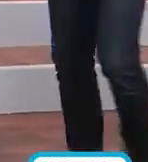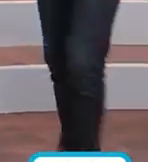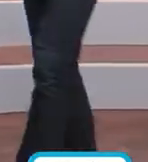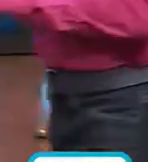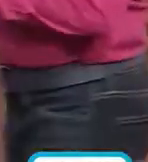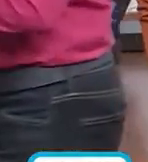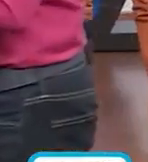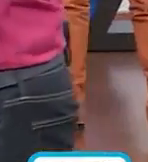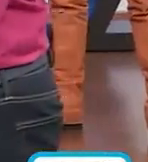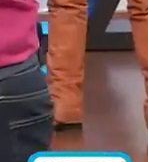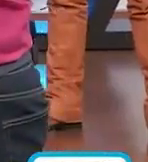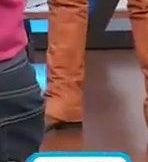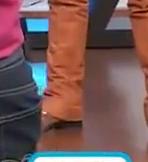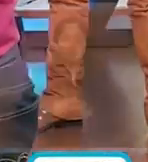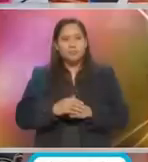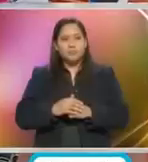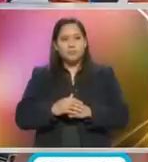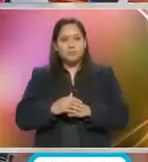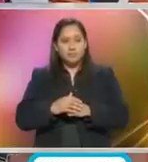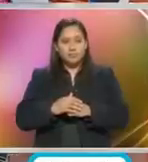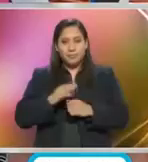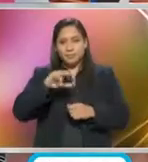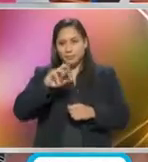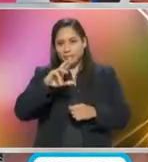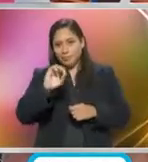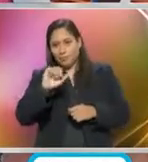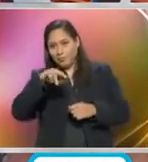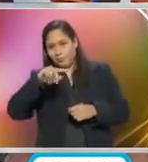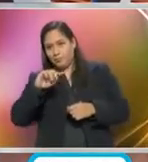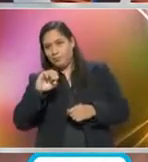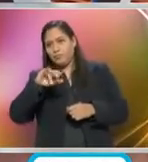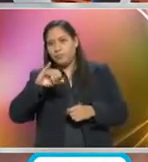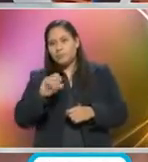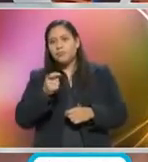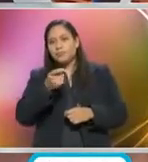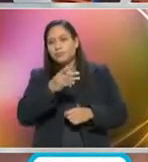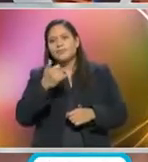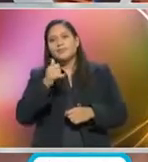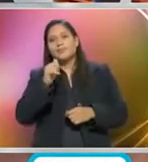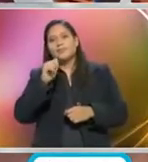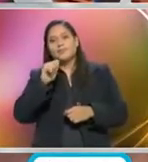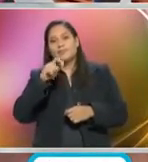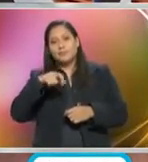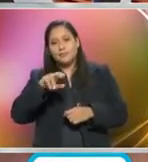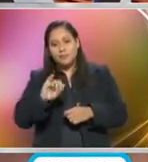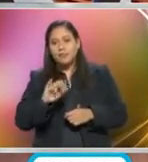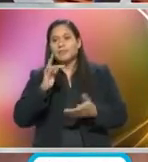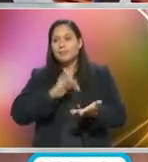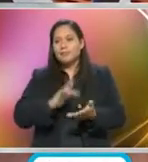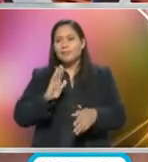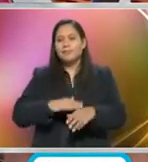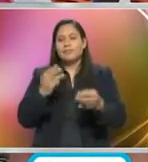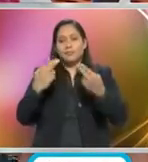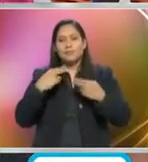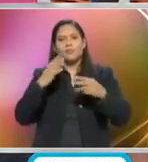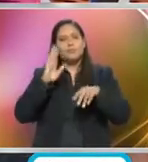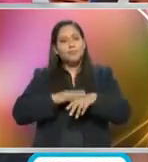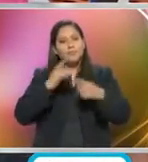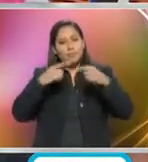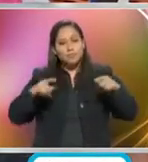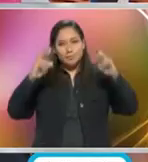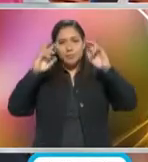Marco Antonio el Jackie. Gracias, Marco Antonio, por regalarnos más música ranchera. Necesitamos